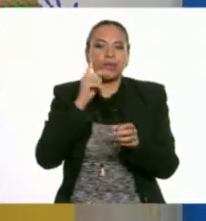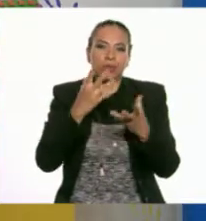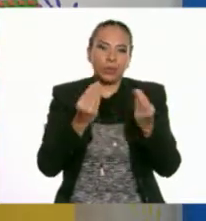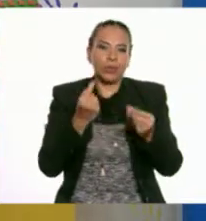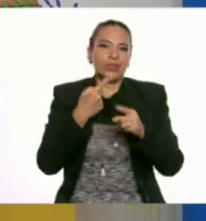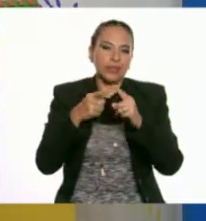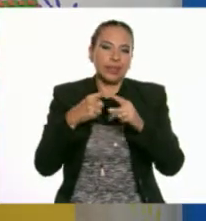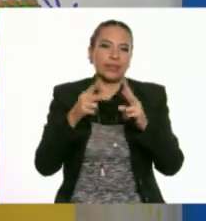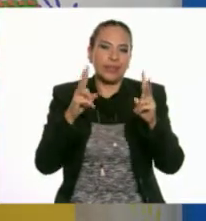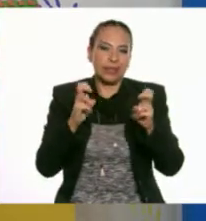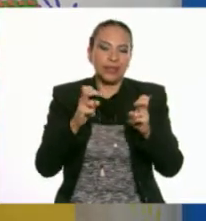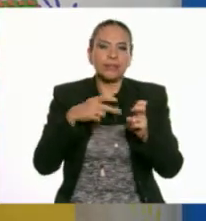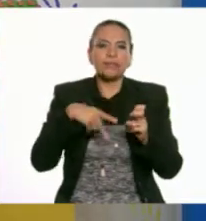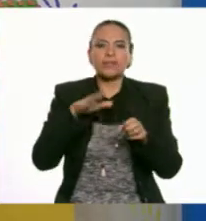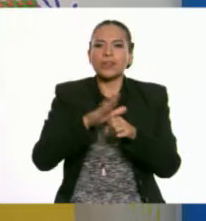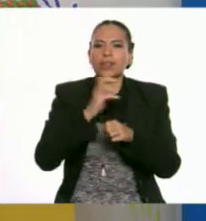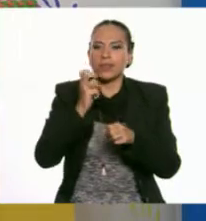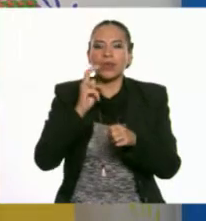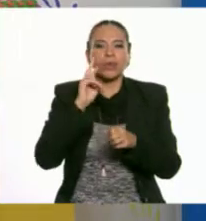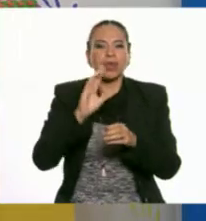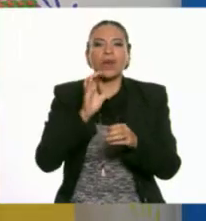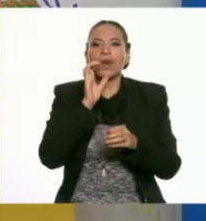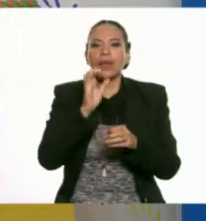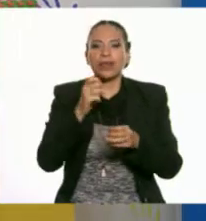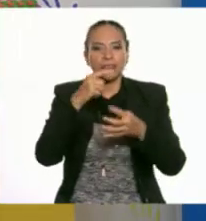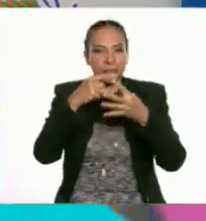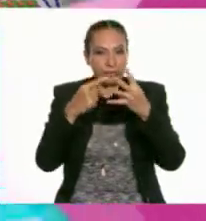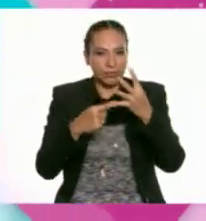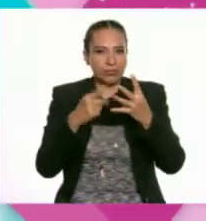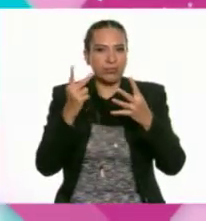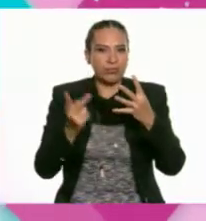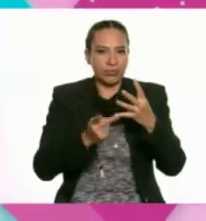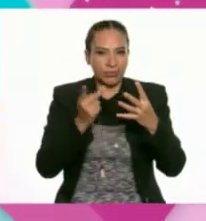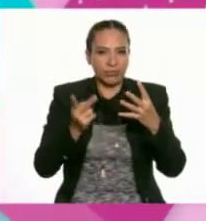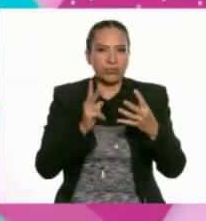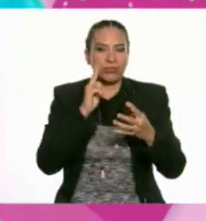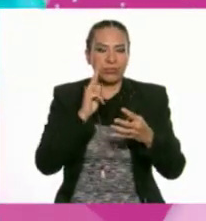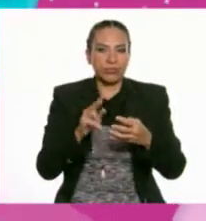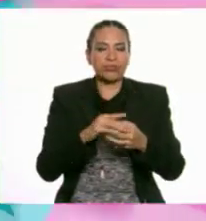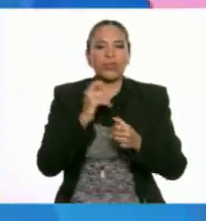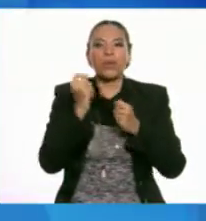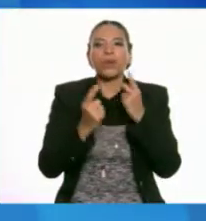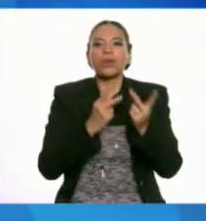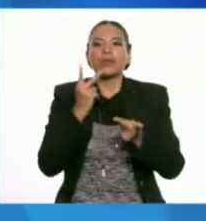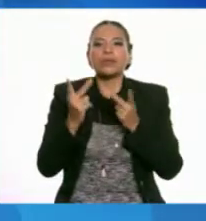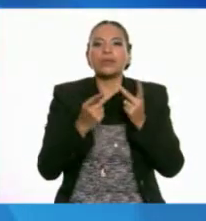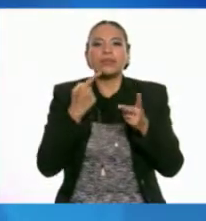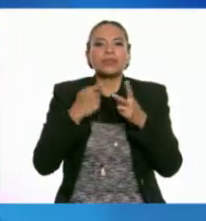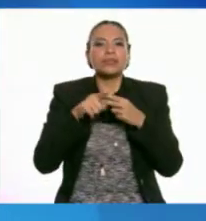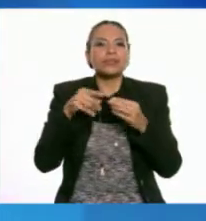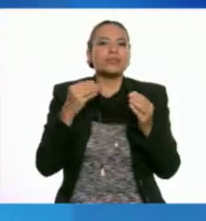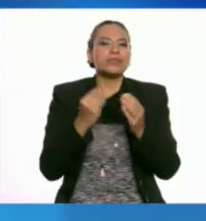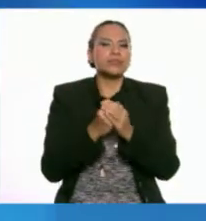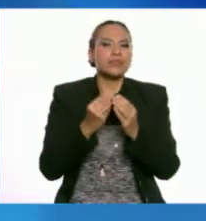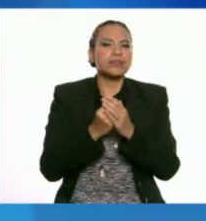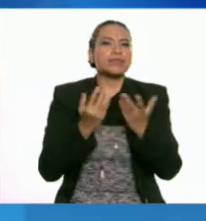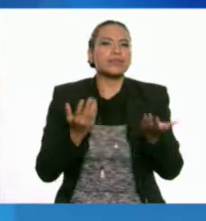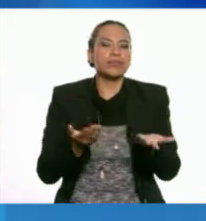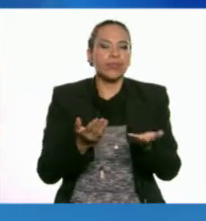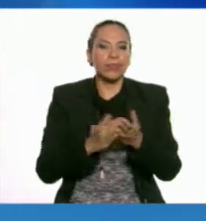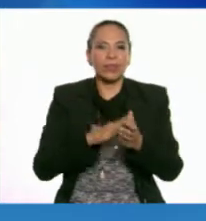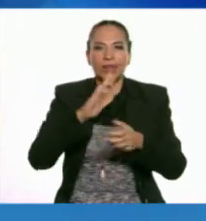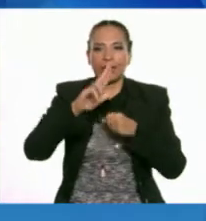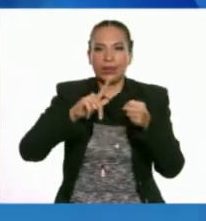muchos temas. Pero para esto vamos a contestar estas preguntas. ¿Me ayudas? ¿Sí? Algunas preguntas para empezar esta clase. En